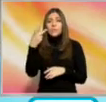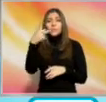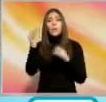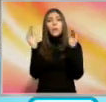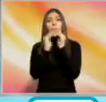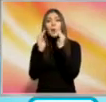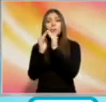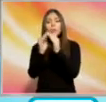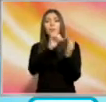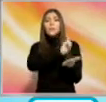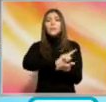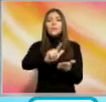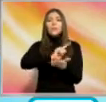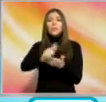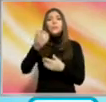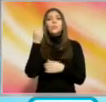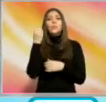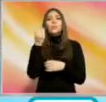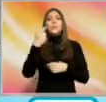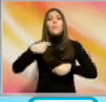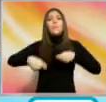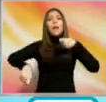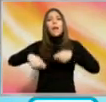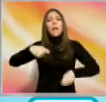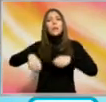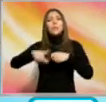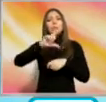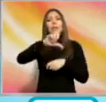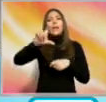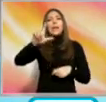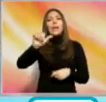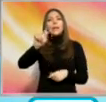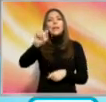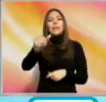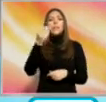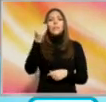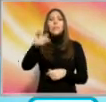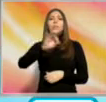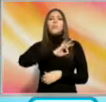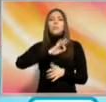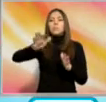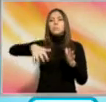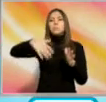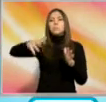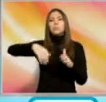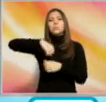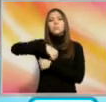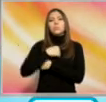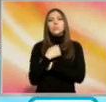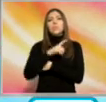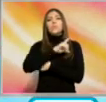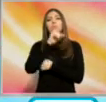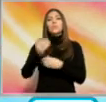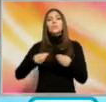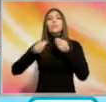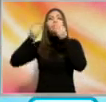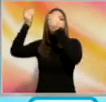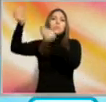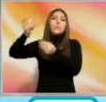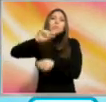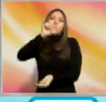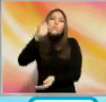de PETs y de latas. Ok. ¿No? Pues eso también lo puedes ir juntando y lo puedes llevar a los espacios para